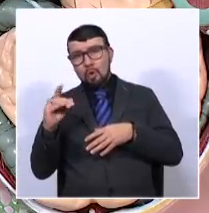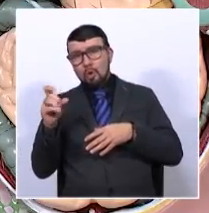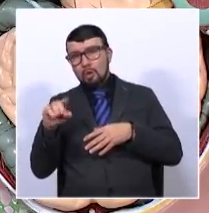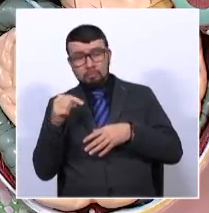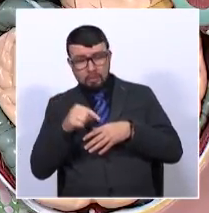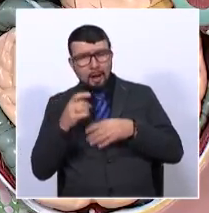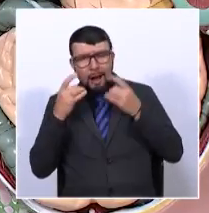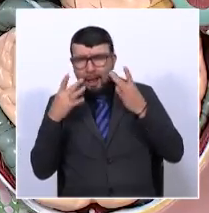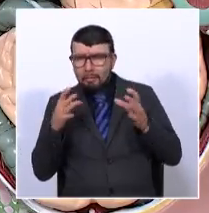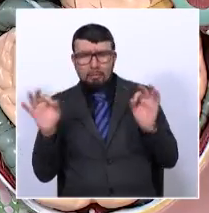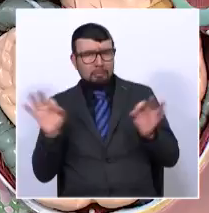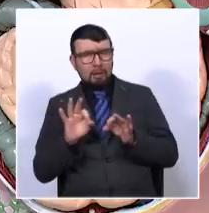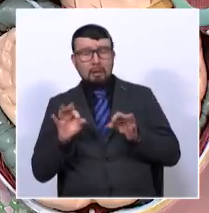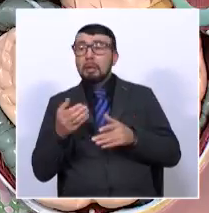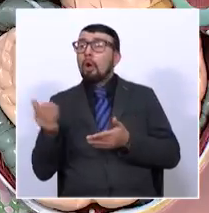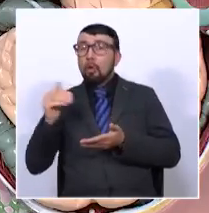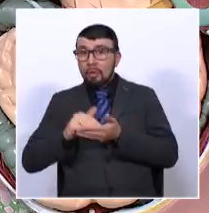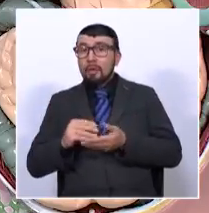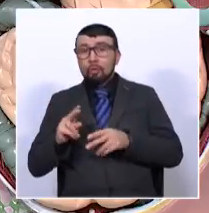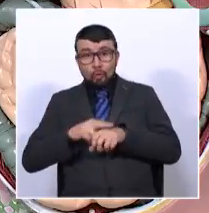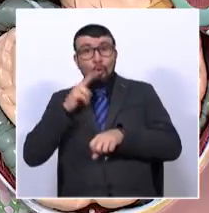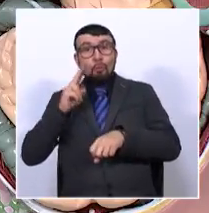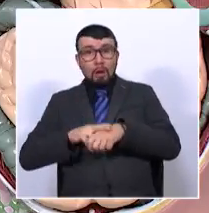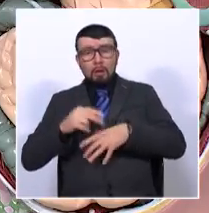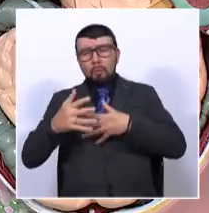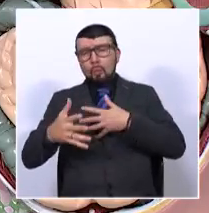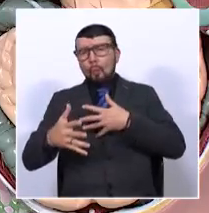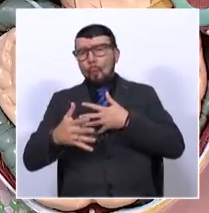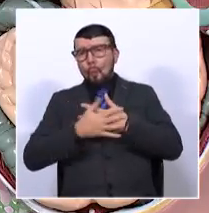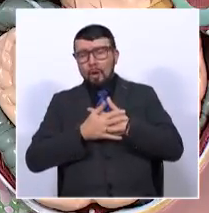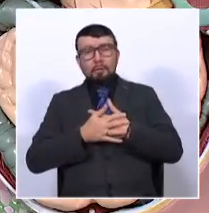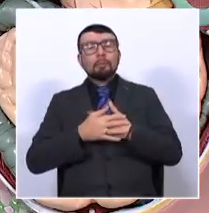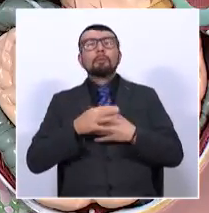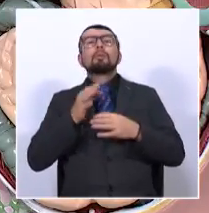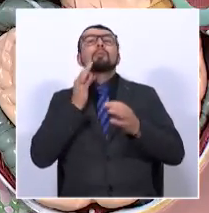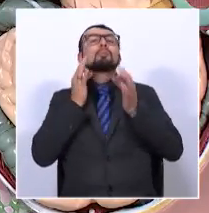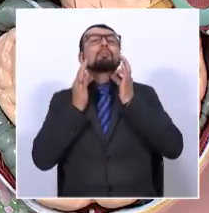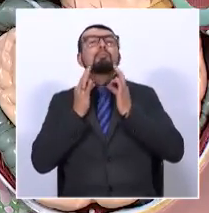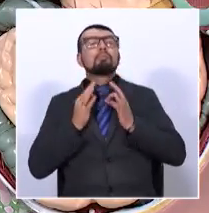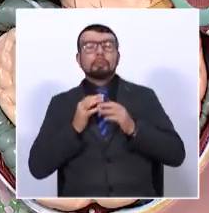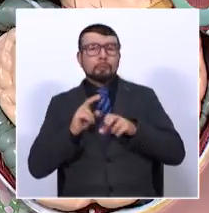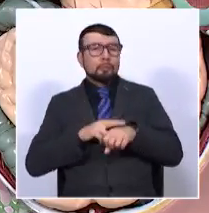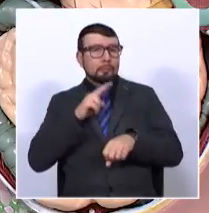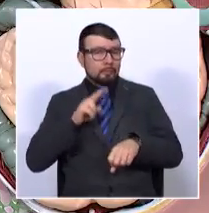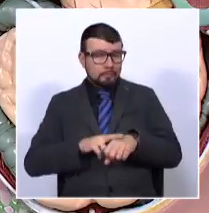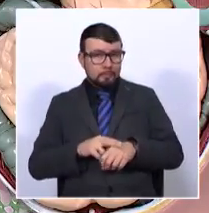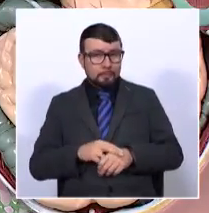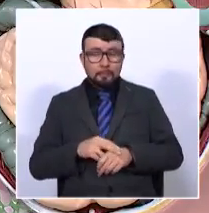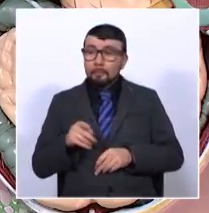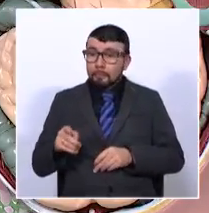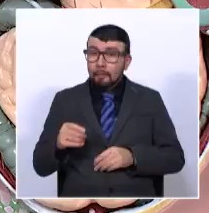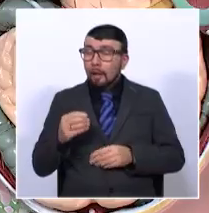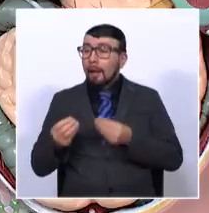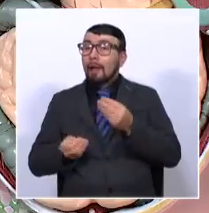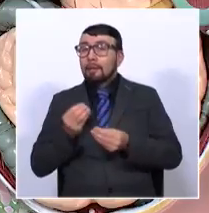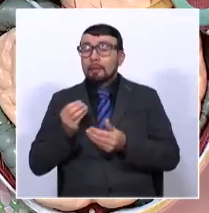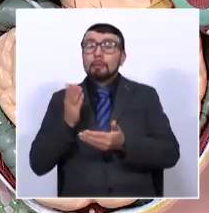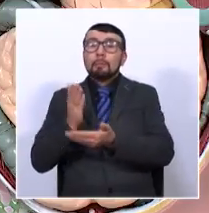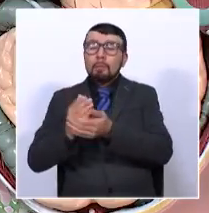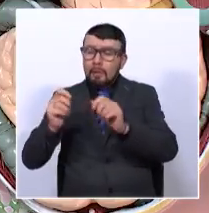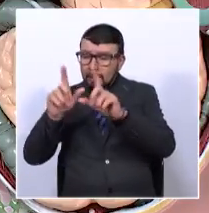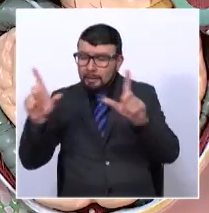se normalice la función, ella vuelve a su normalidad. Hacer los exámenes de